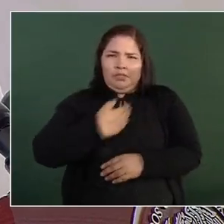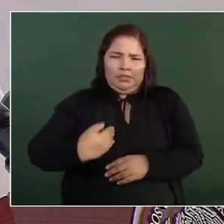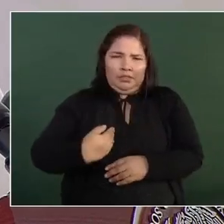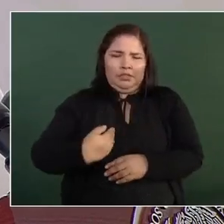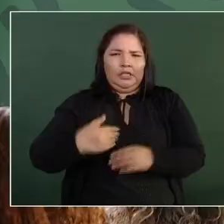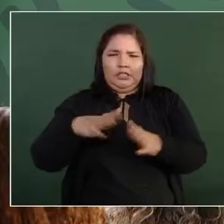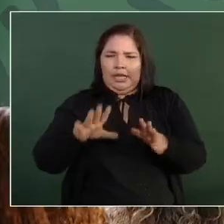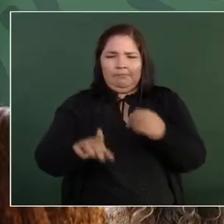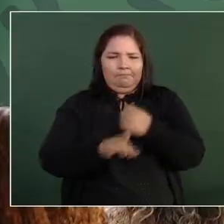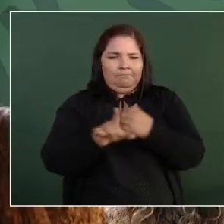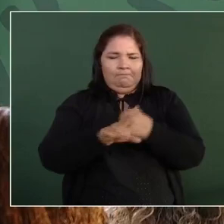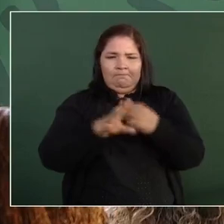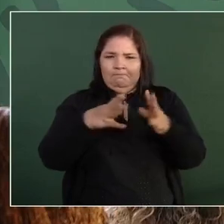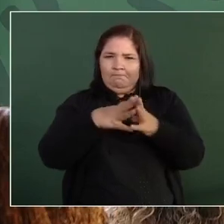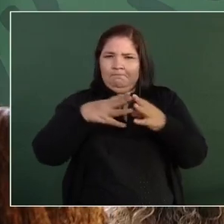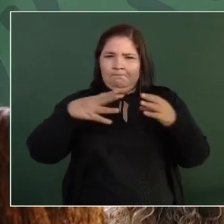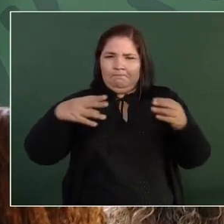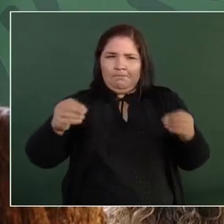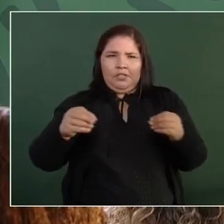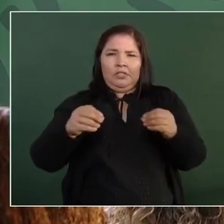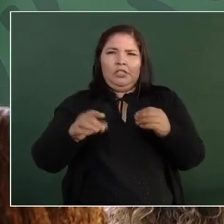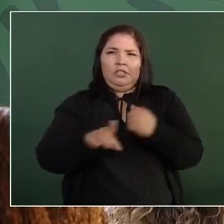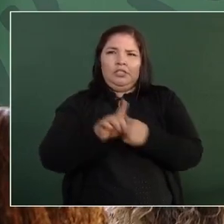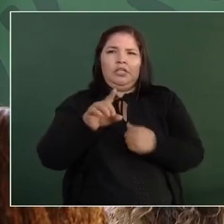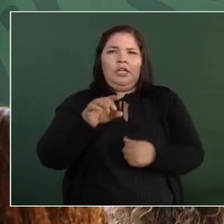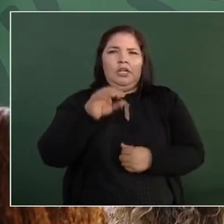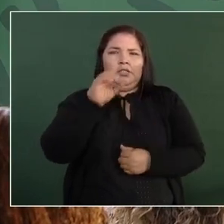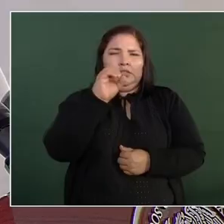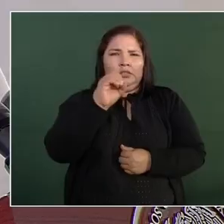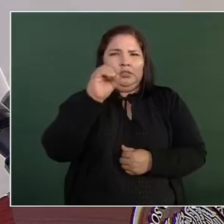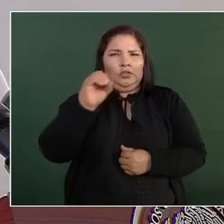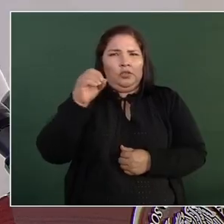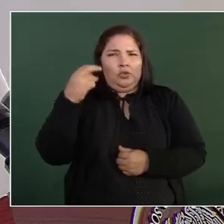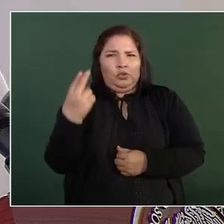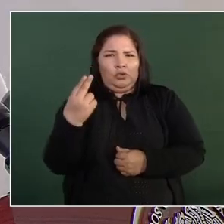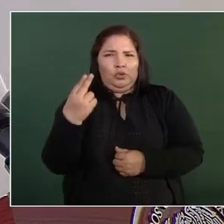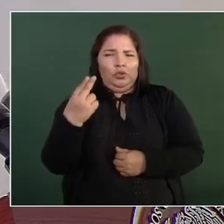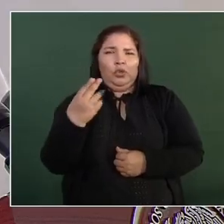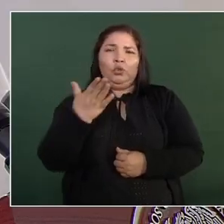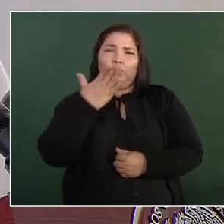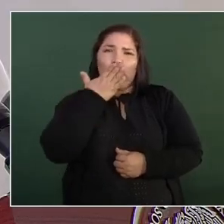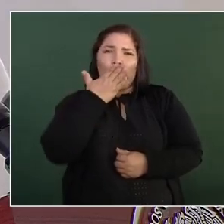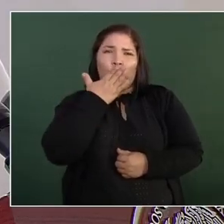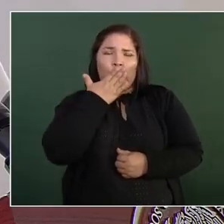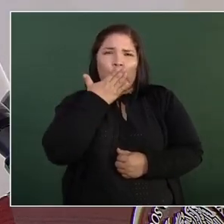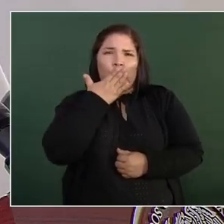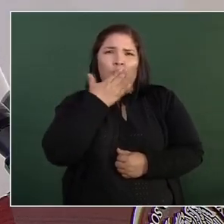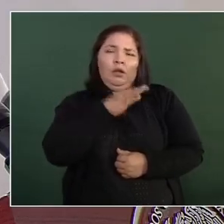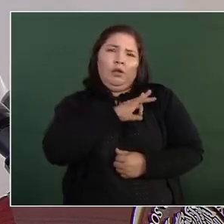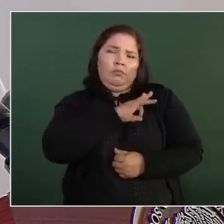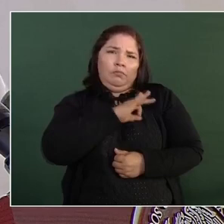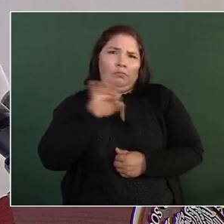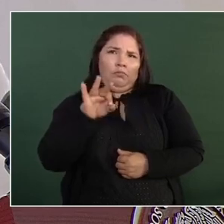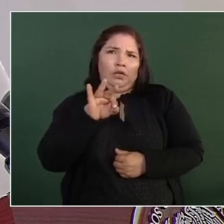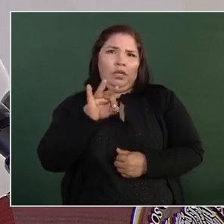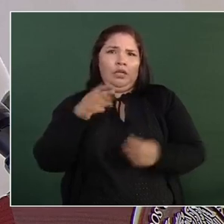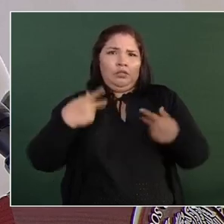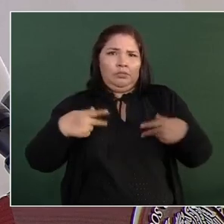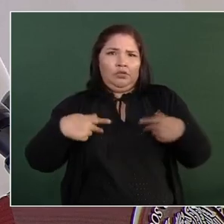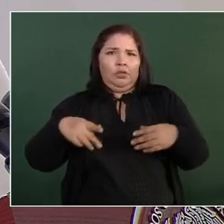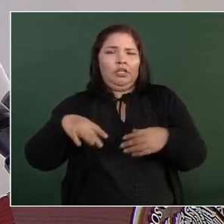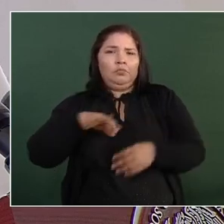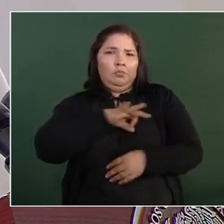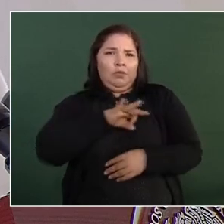a la 002. La 002 es la que tiene Sonora, que pueden salir a pescar